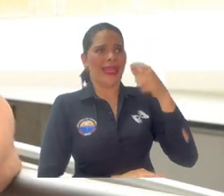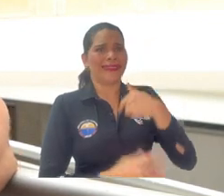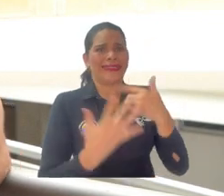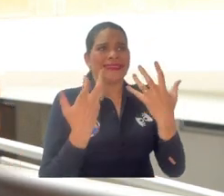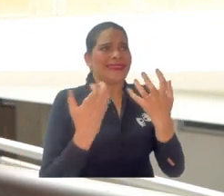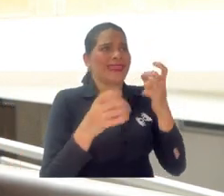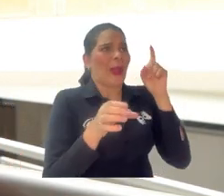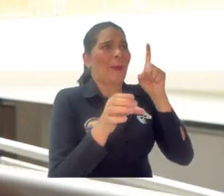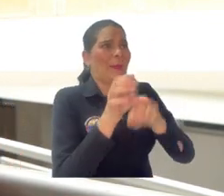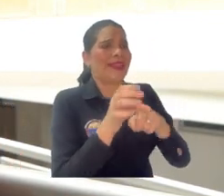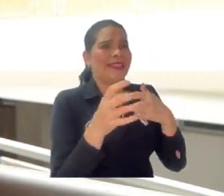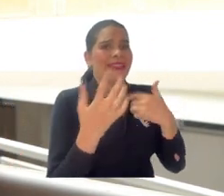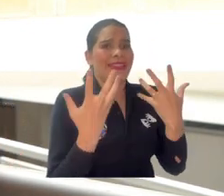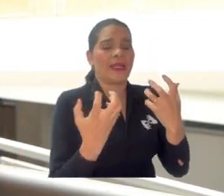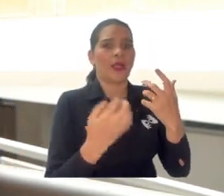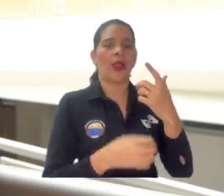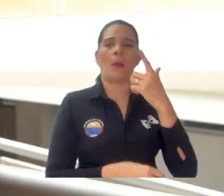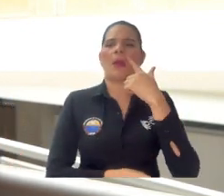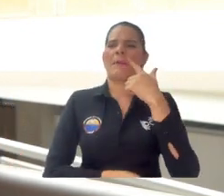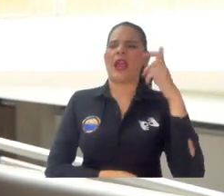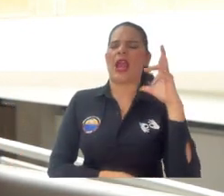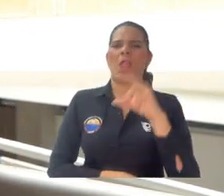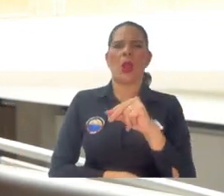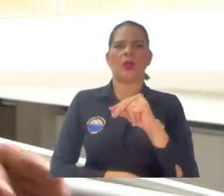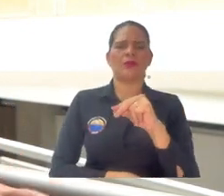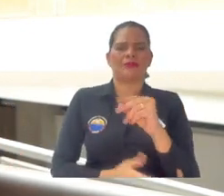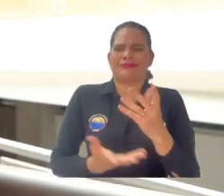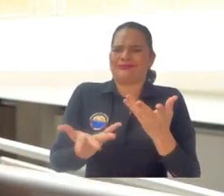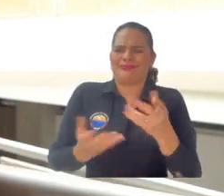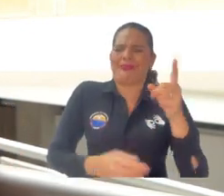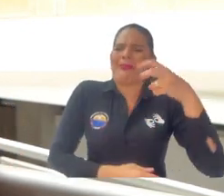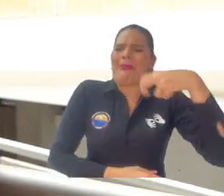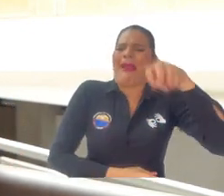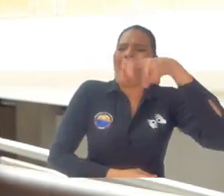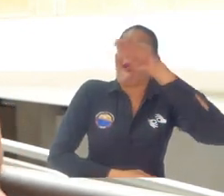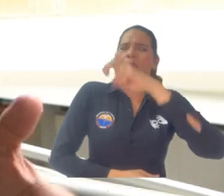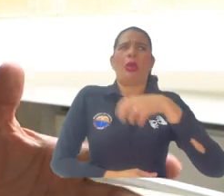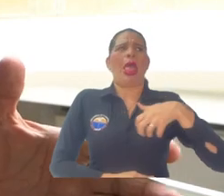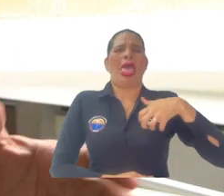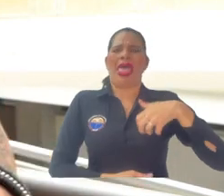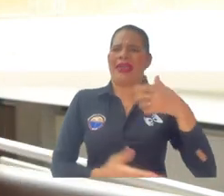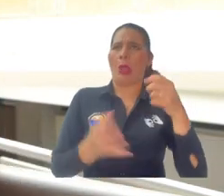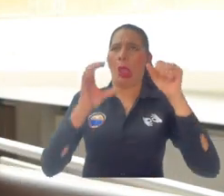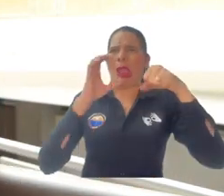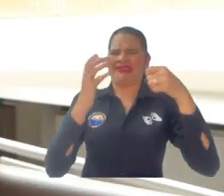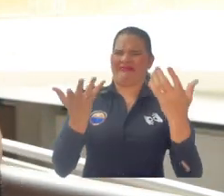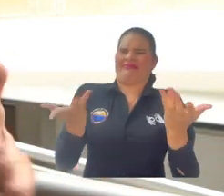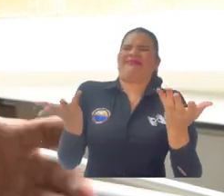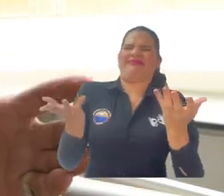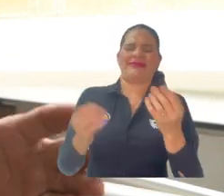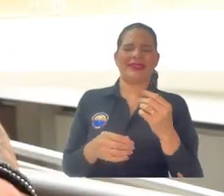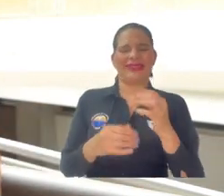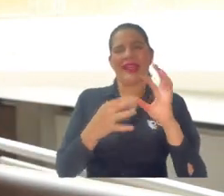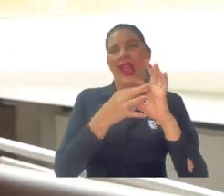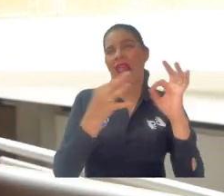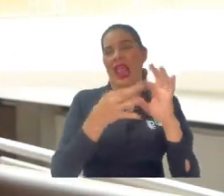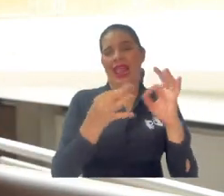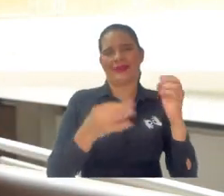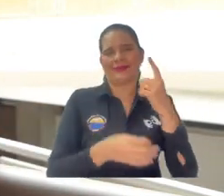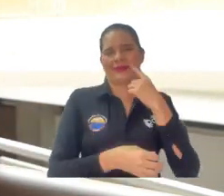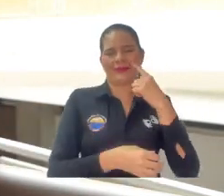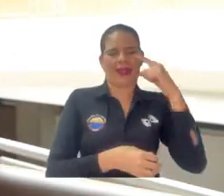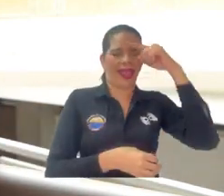que yo quería. Mi papá dijo que no, que esa era carrera para vagos, otras frases más que